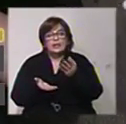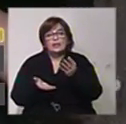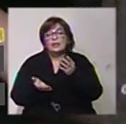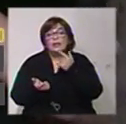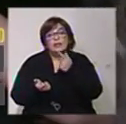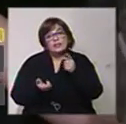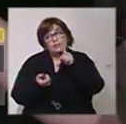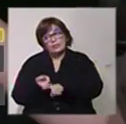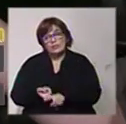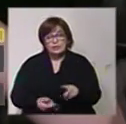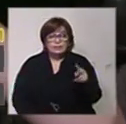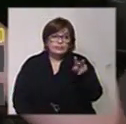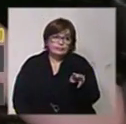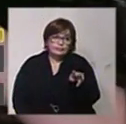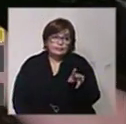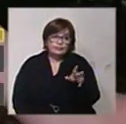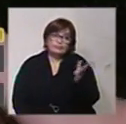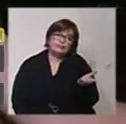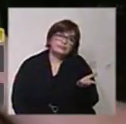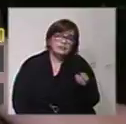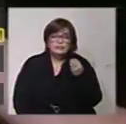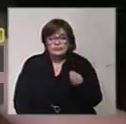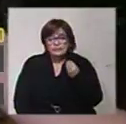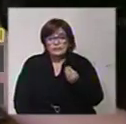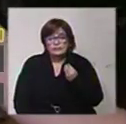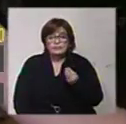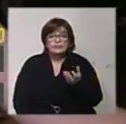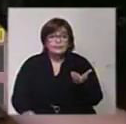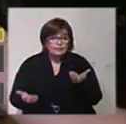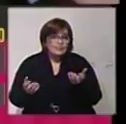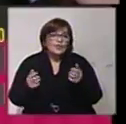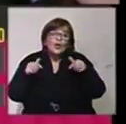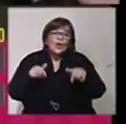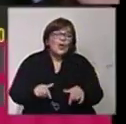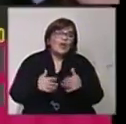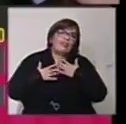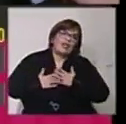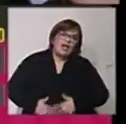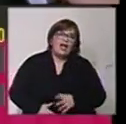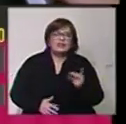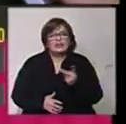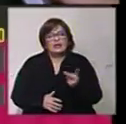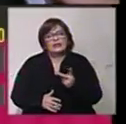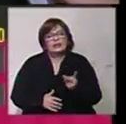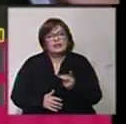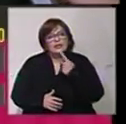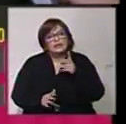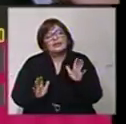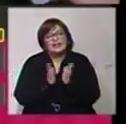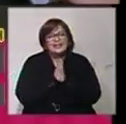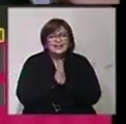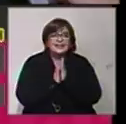y mi señora me miró con cara rara diciéndome, ¿qué hago, no? O sea, hoy descansamos. Y le digo, por